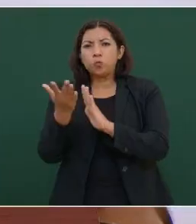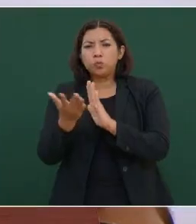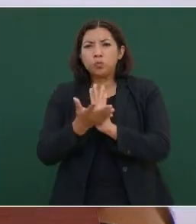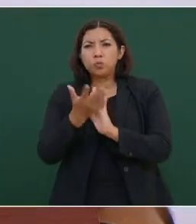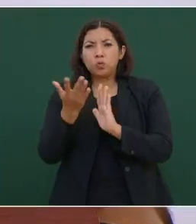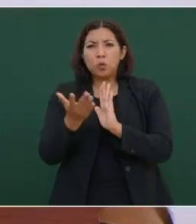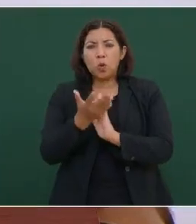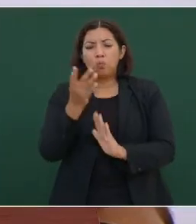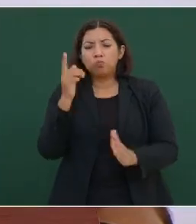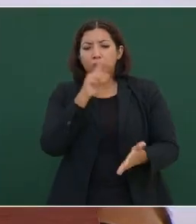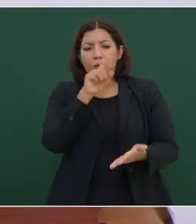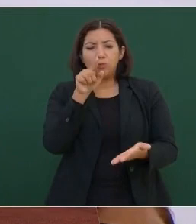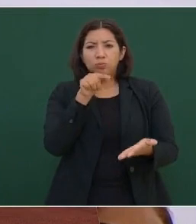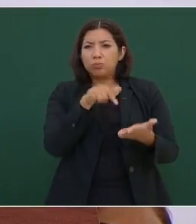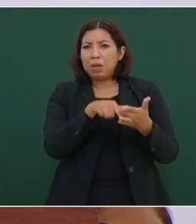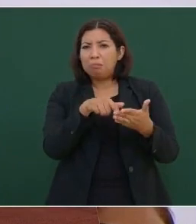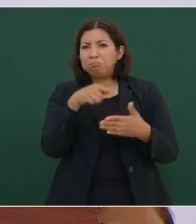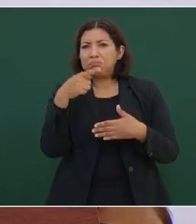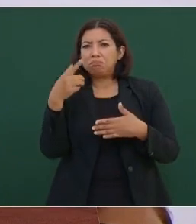de recreación